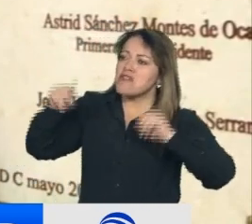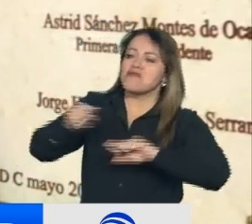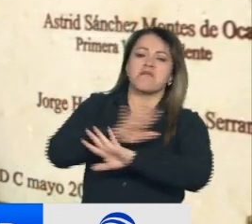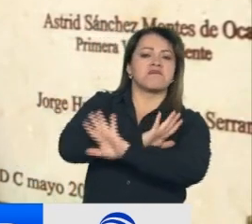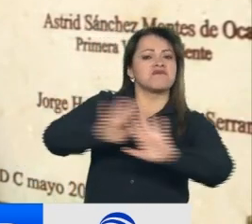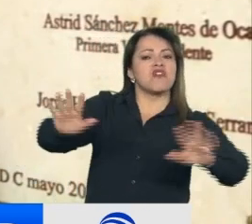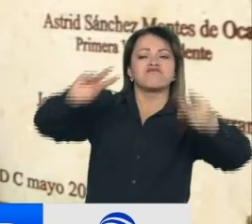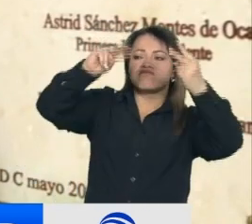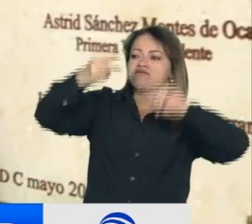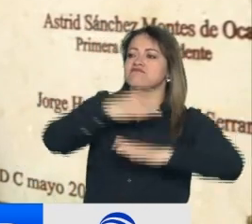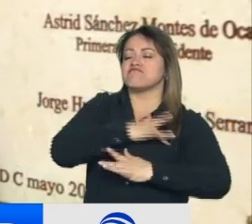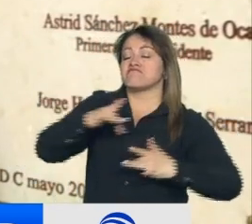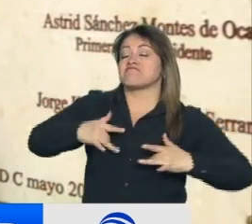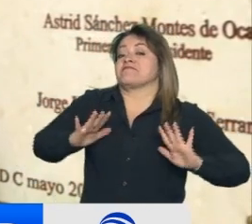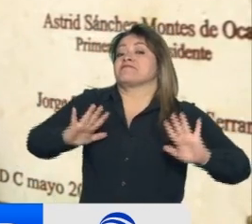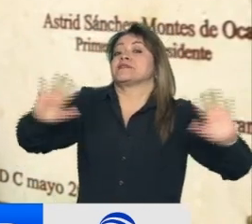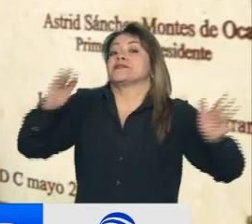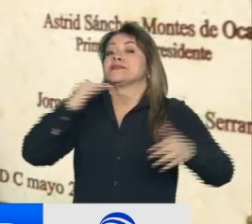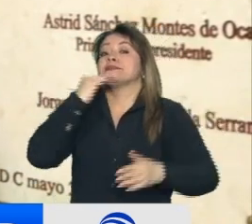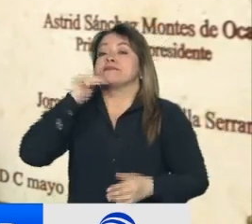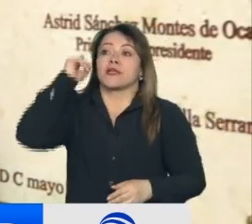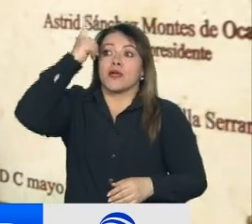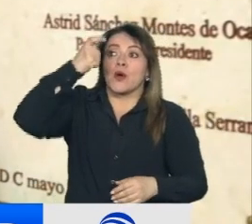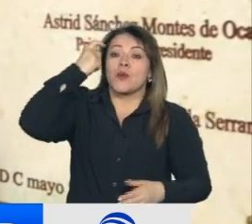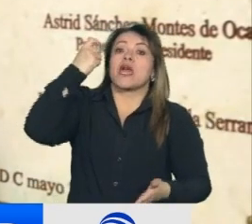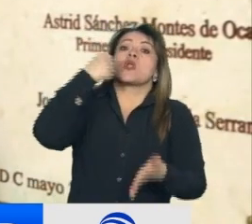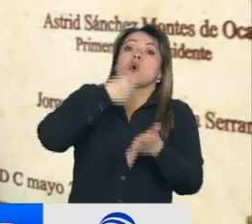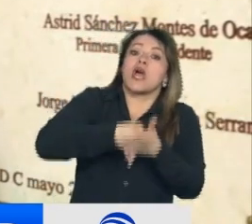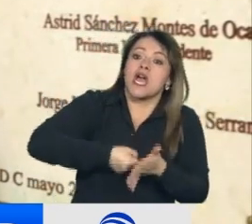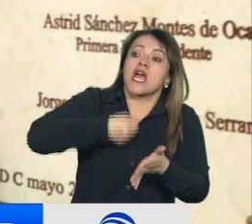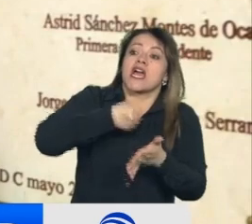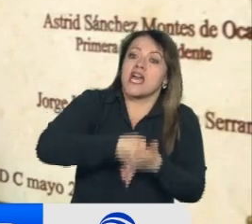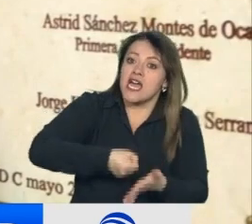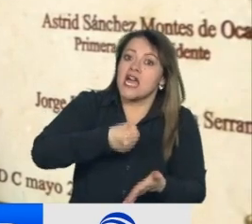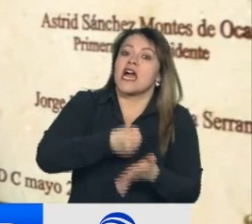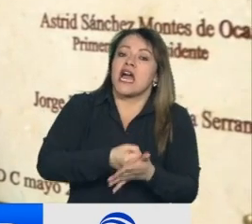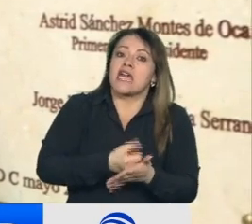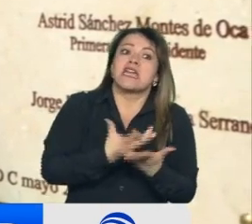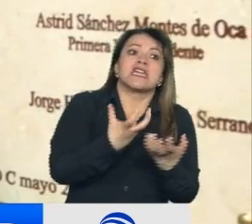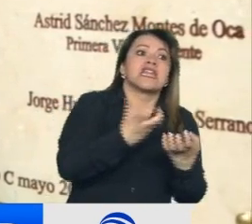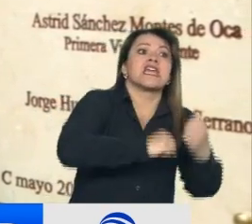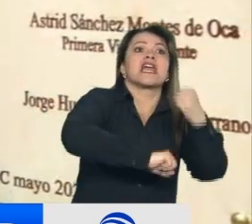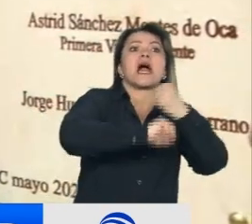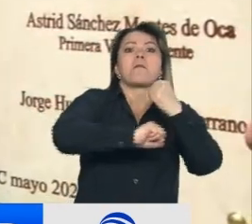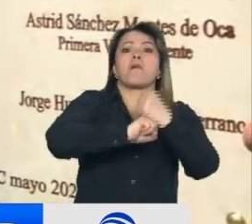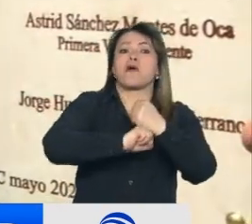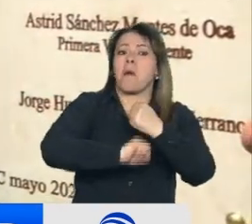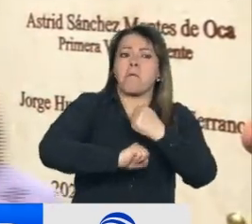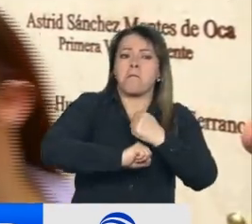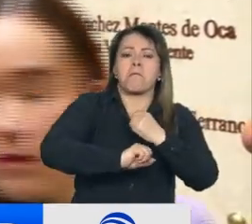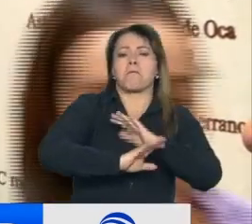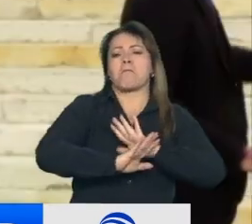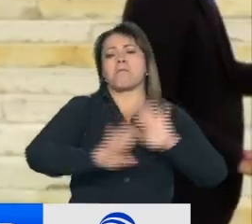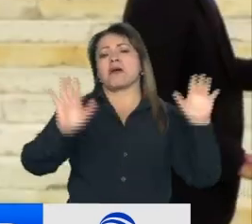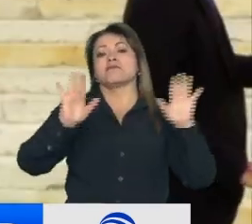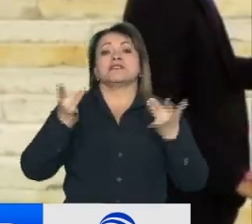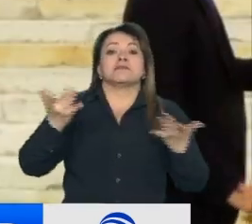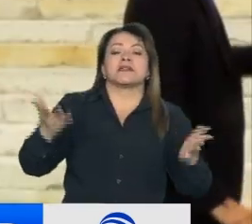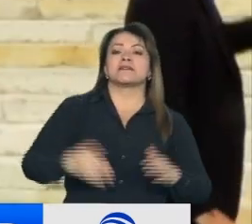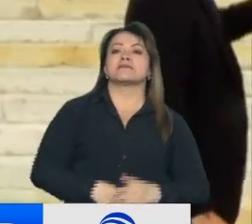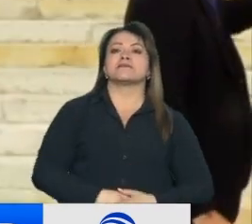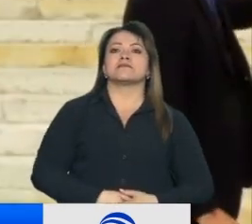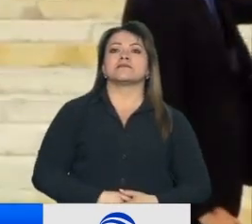vemos que el gobierno pues está tratando de garantizar esos apoyos, pero pues vamos a ver qué termina sucediendo.